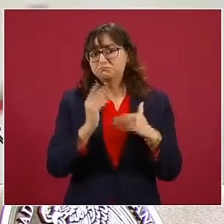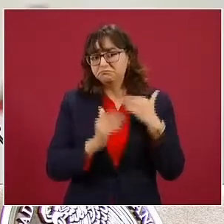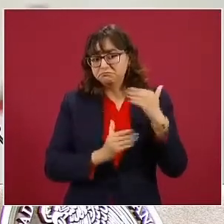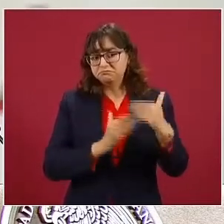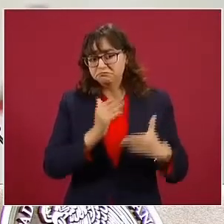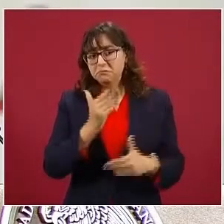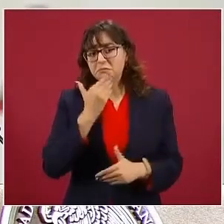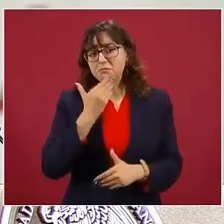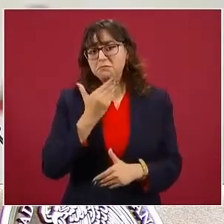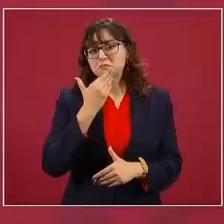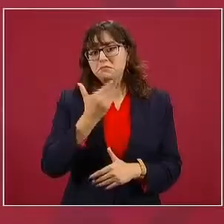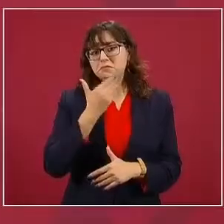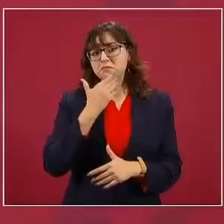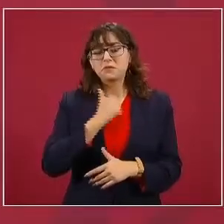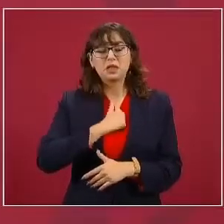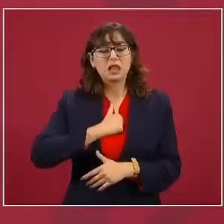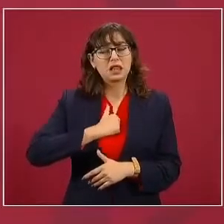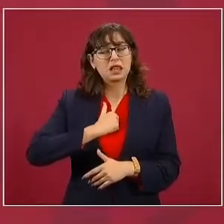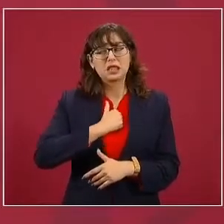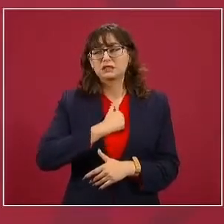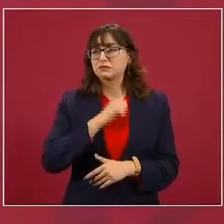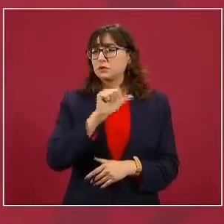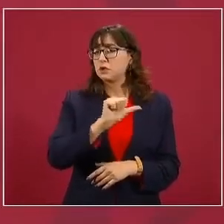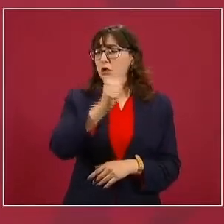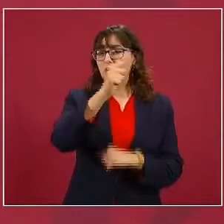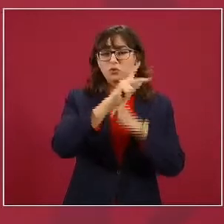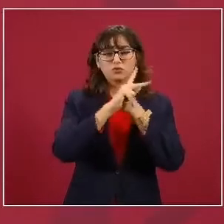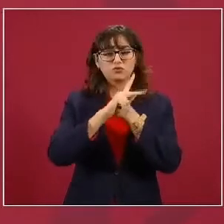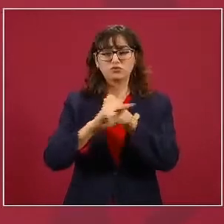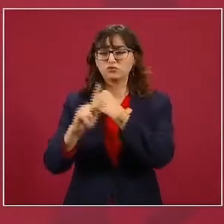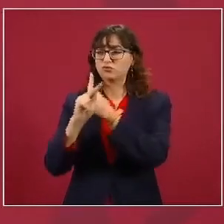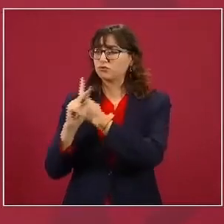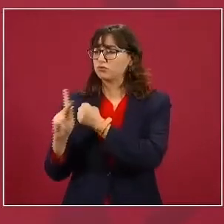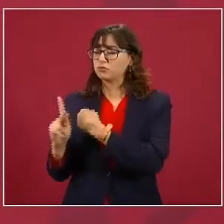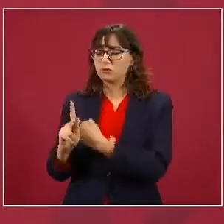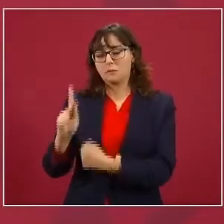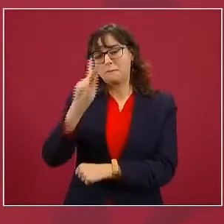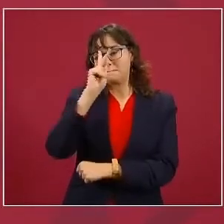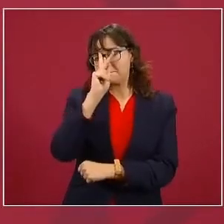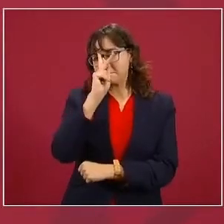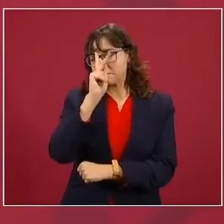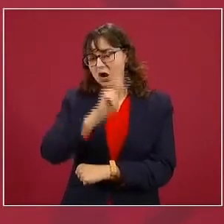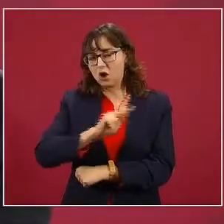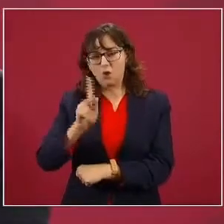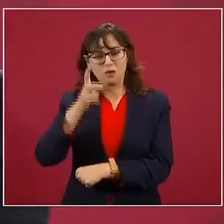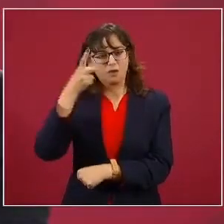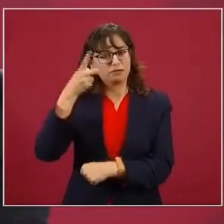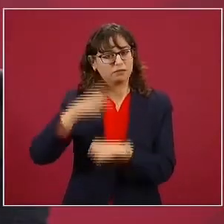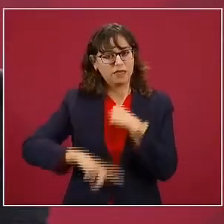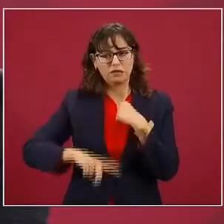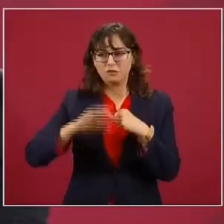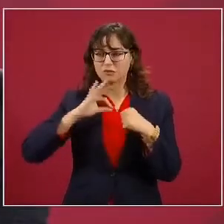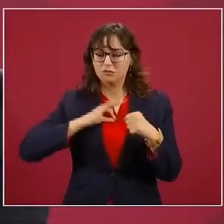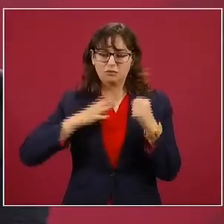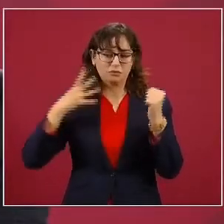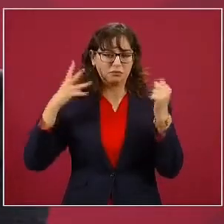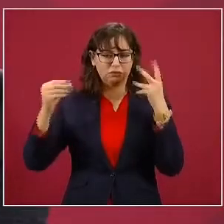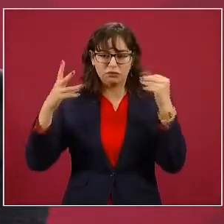Desgraciadamente a otros países les ha pegado más fuerte la pandemia